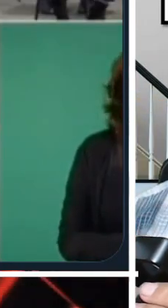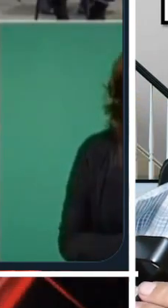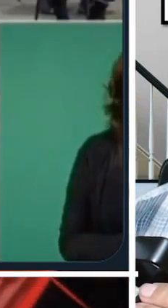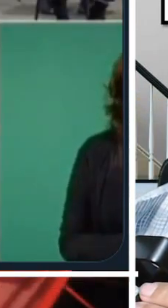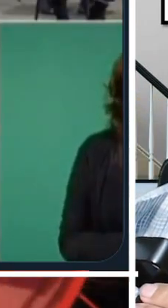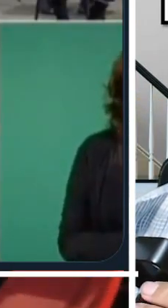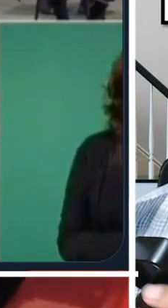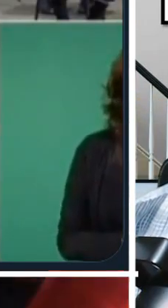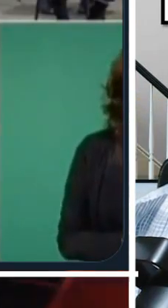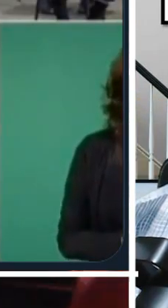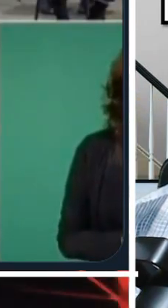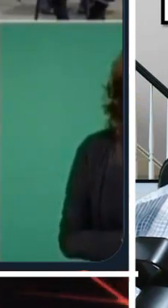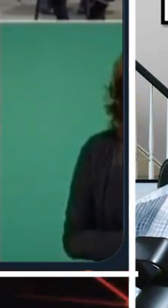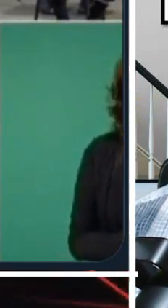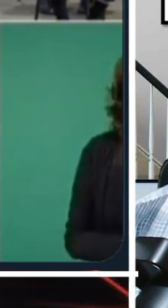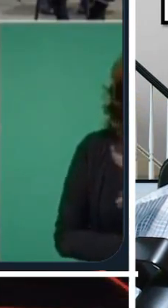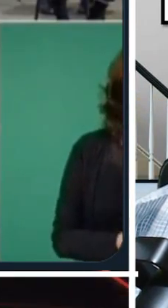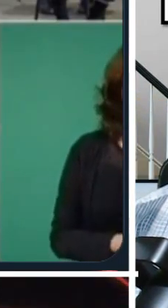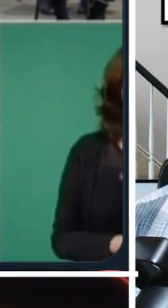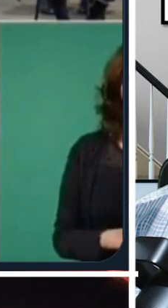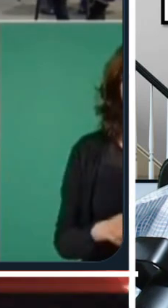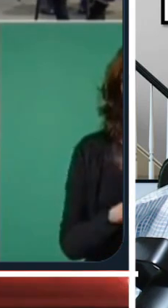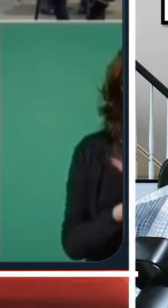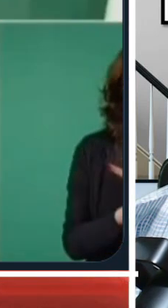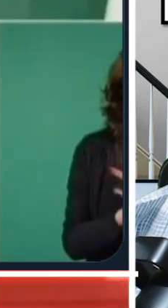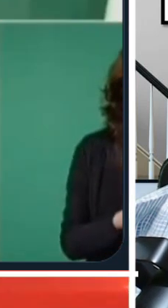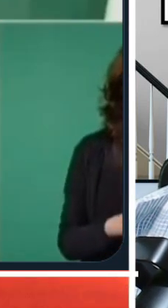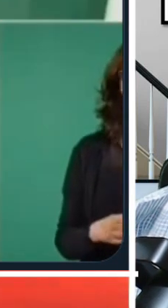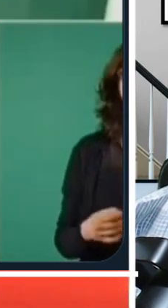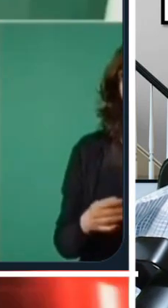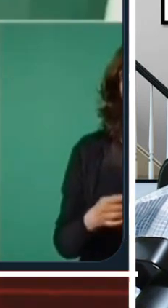Y se hizo una alianza de todas las fuerzas de izquierda.